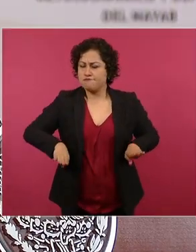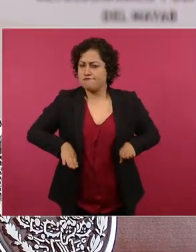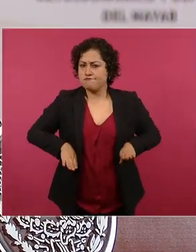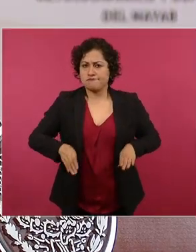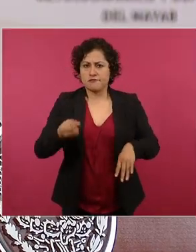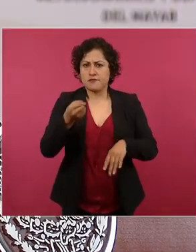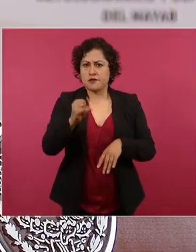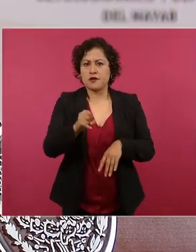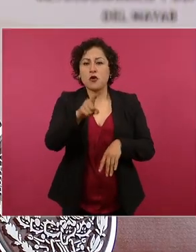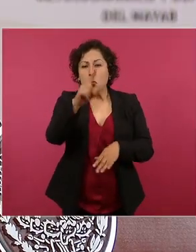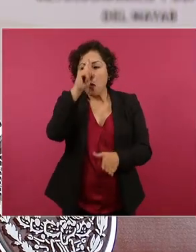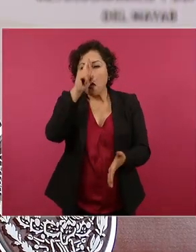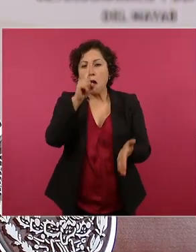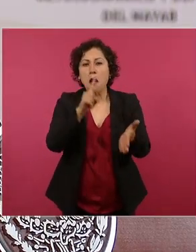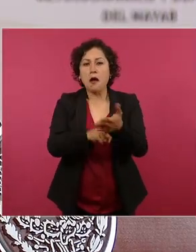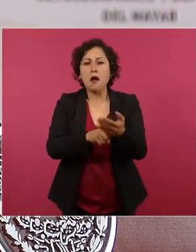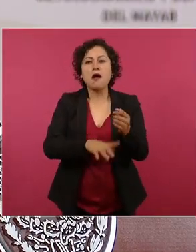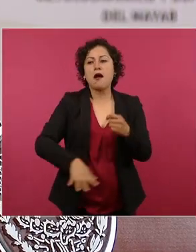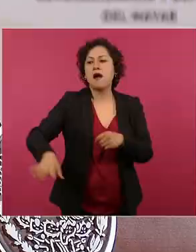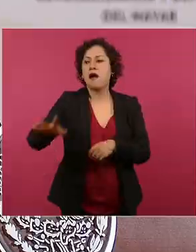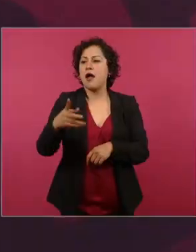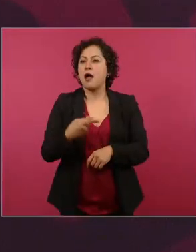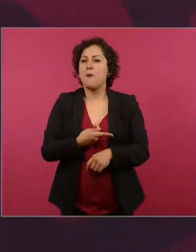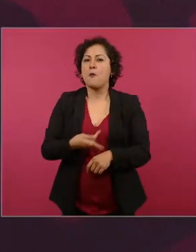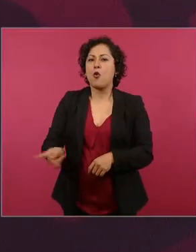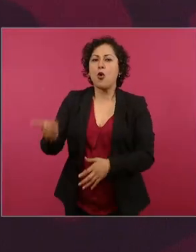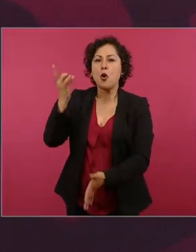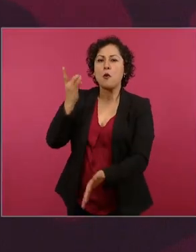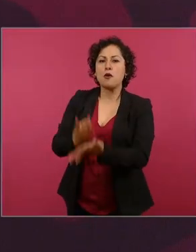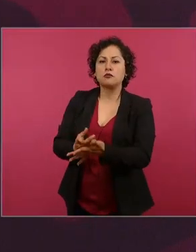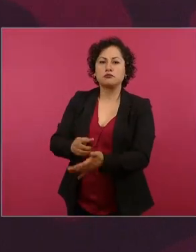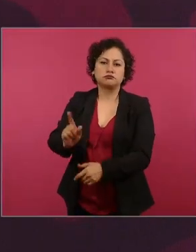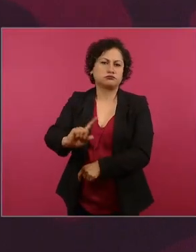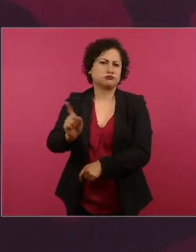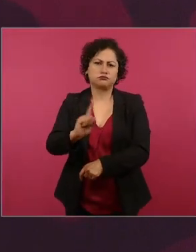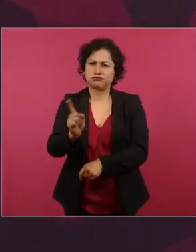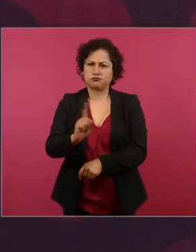clases pobres, sino con jóvenes de